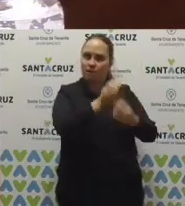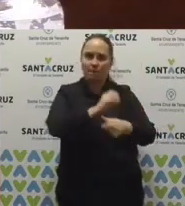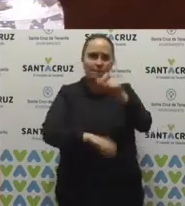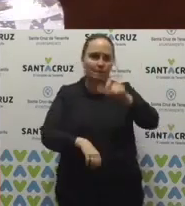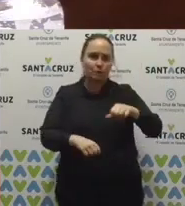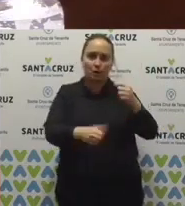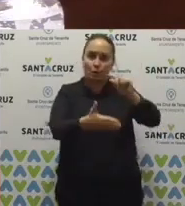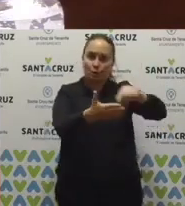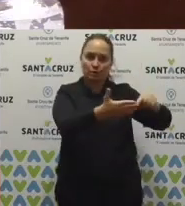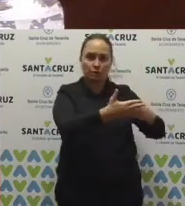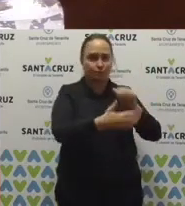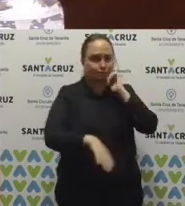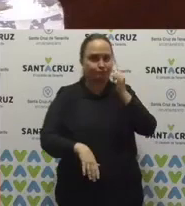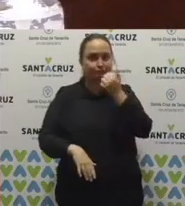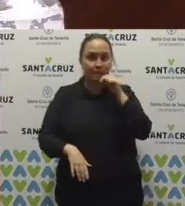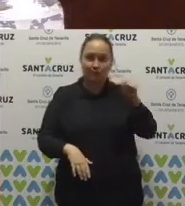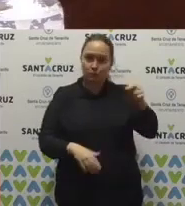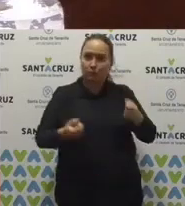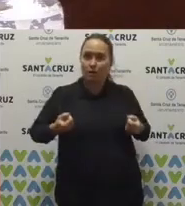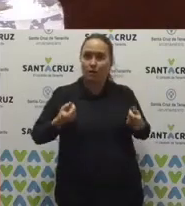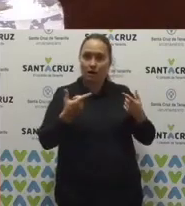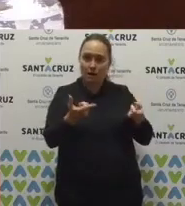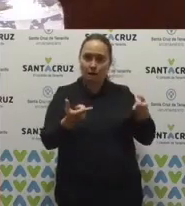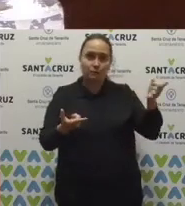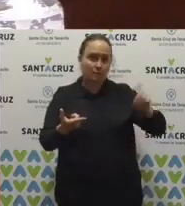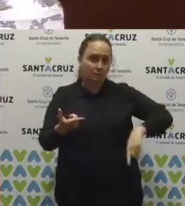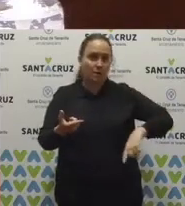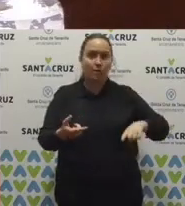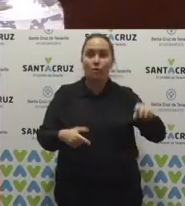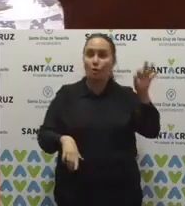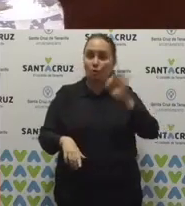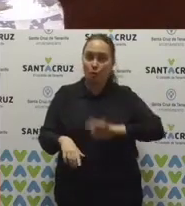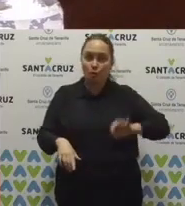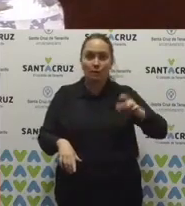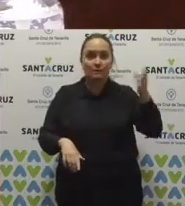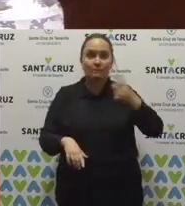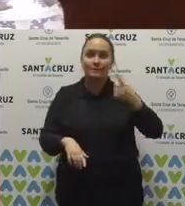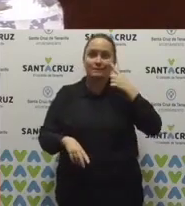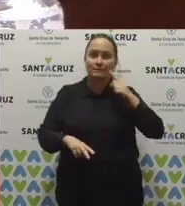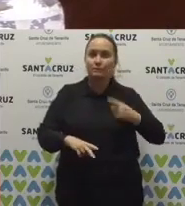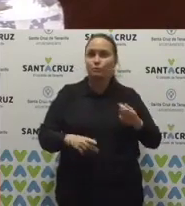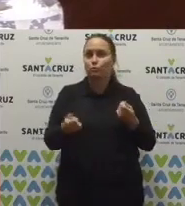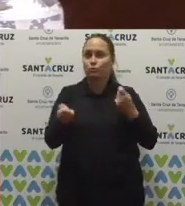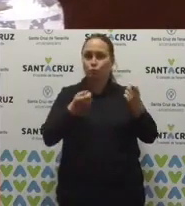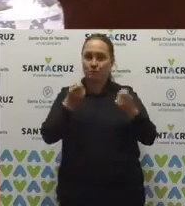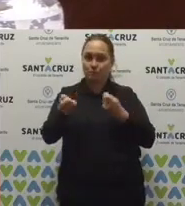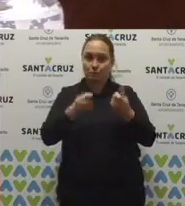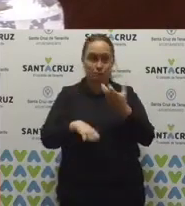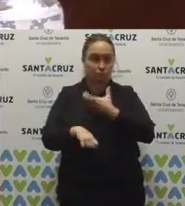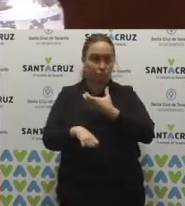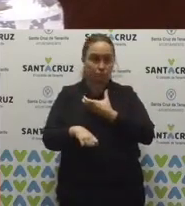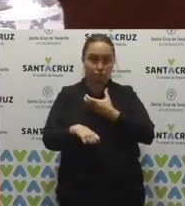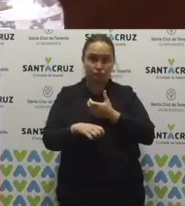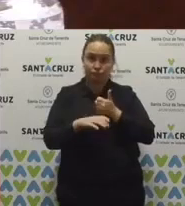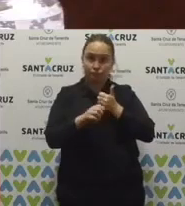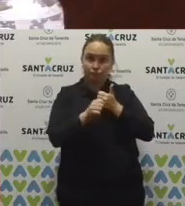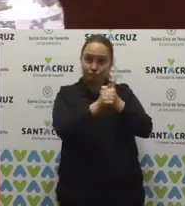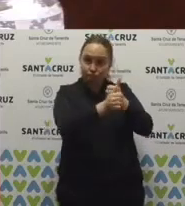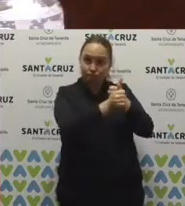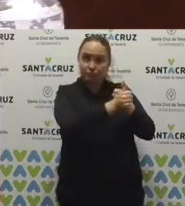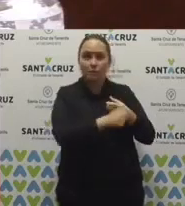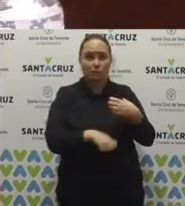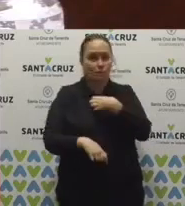e incluso el propio coste que tiene la labor de supervisión que se realiza por parte del ayuntamiento por parte de los empleados públicos